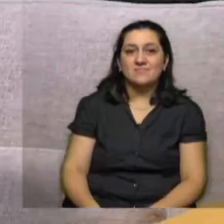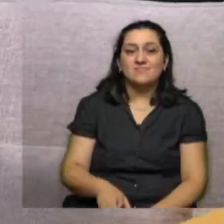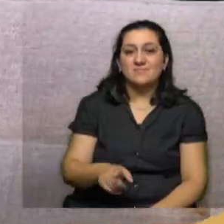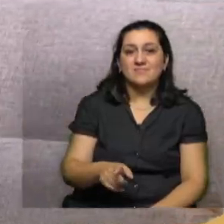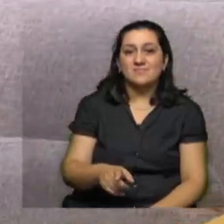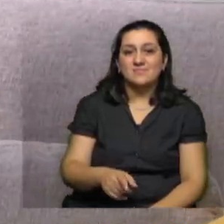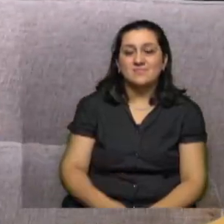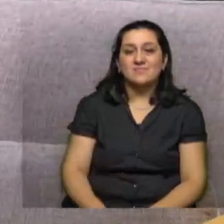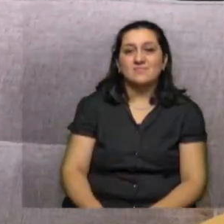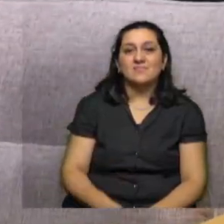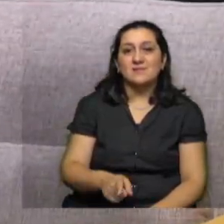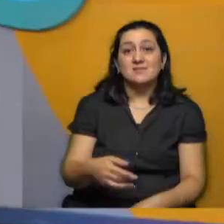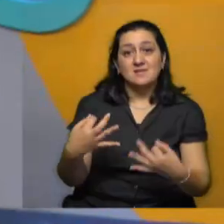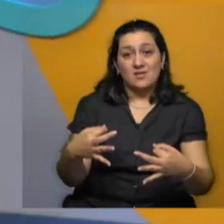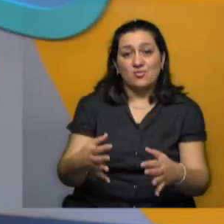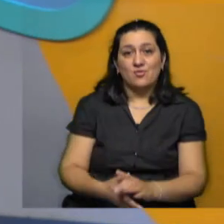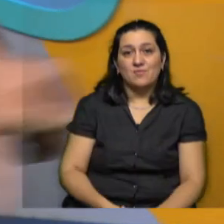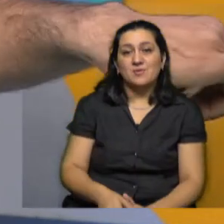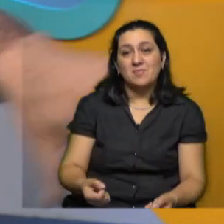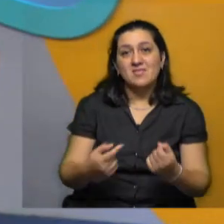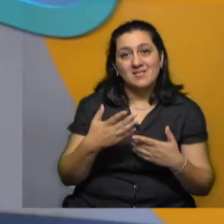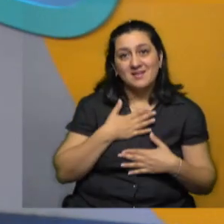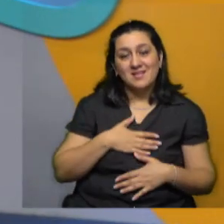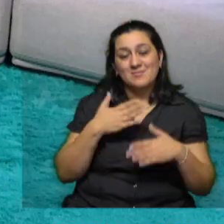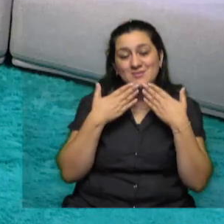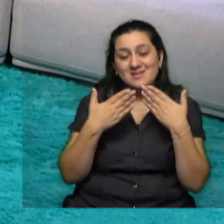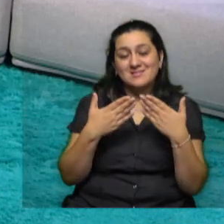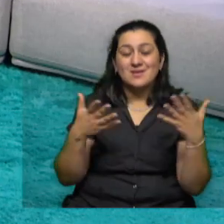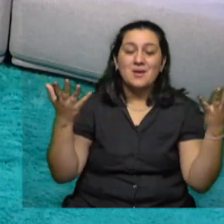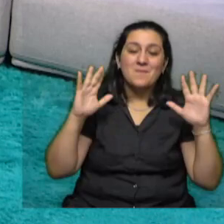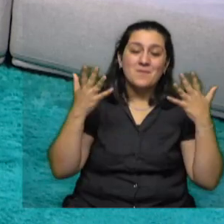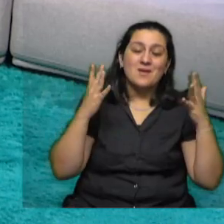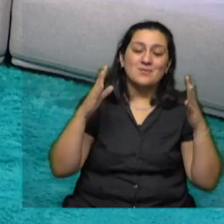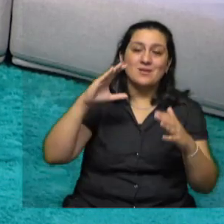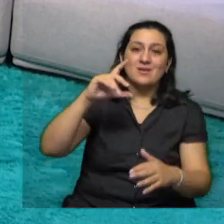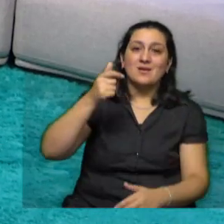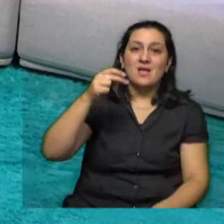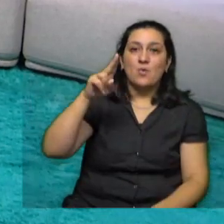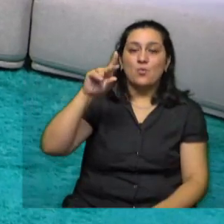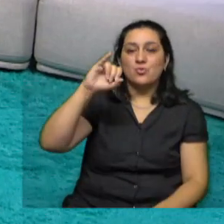del inconsciente. Exacto, pero me tranquiliza mucho. Muchas gracias. Fuerte el aplauso para Claudia Meloni. Claudia,